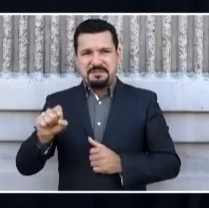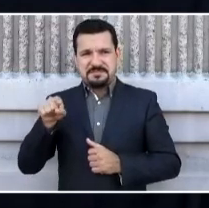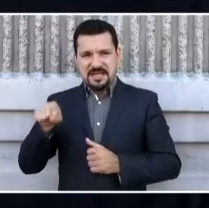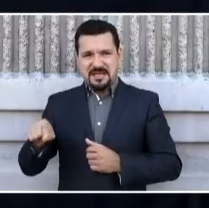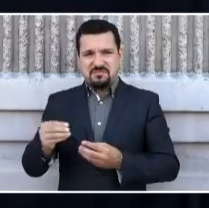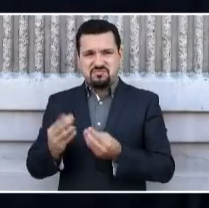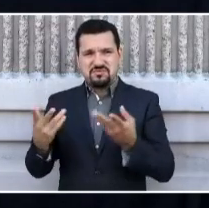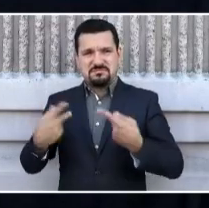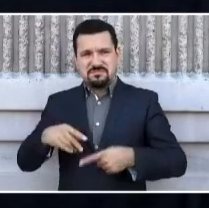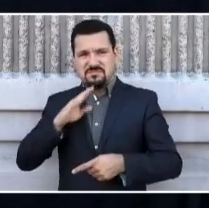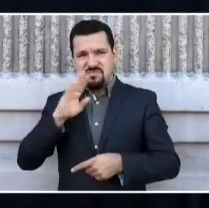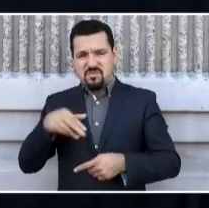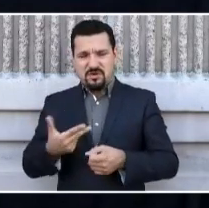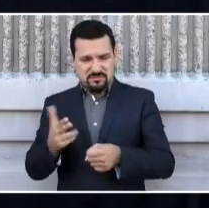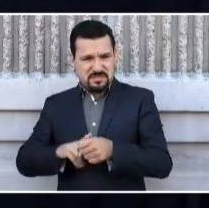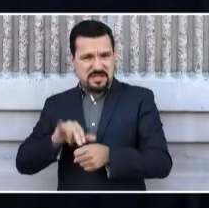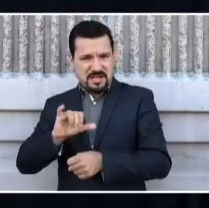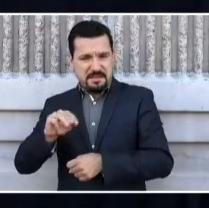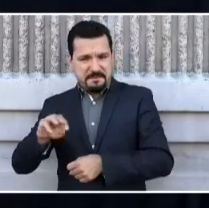carga de mortalidad, tiene